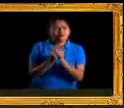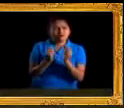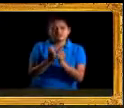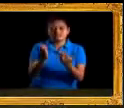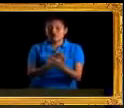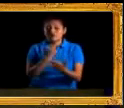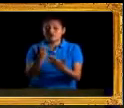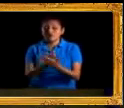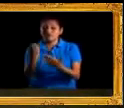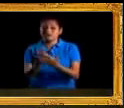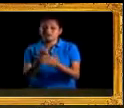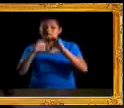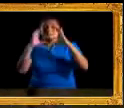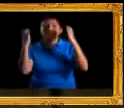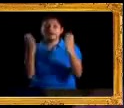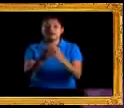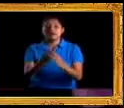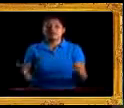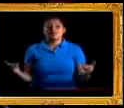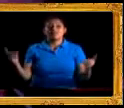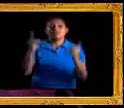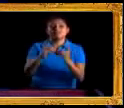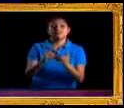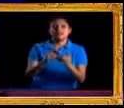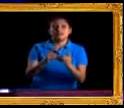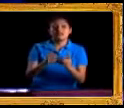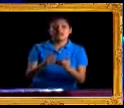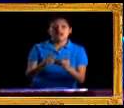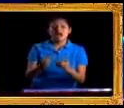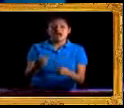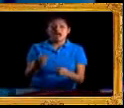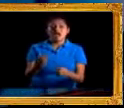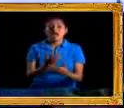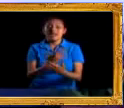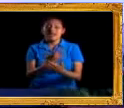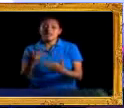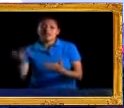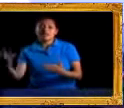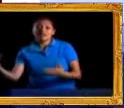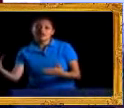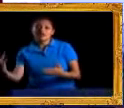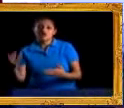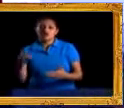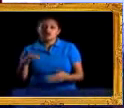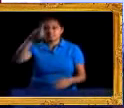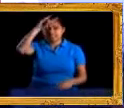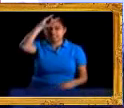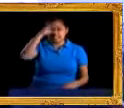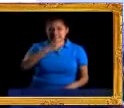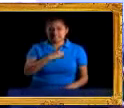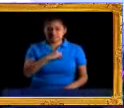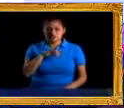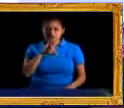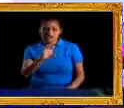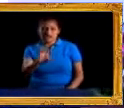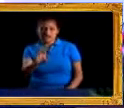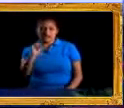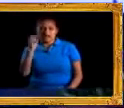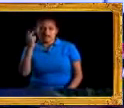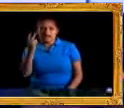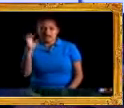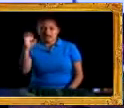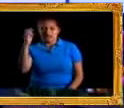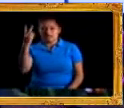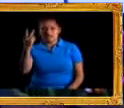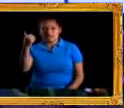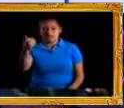Hermano, desde el huerto, Satanás quiso engañar a Eva, pero apareció el huíos, apareció el hijo maduro